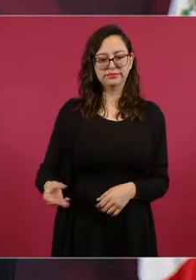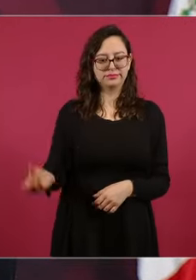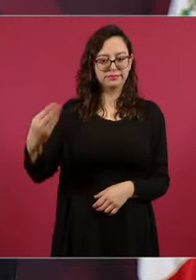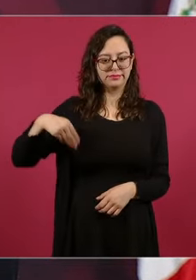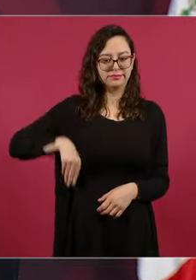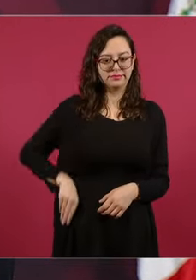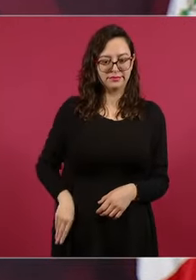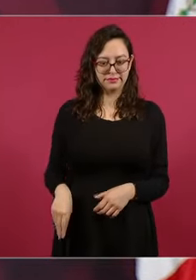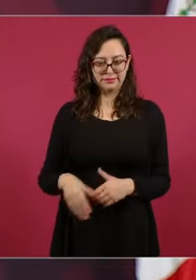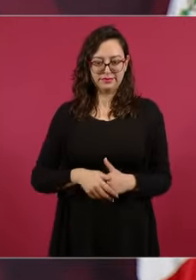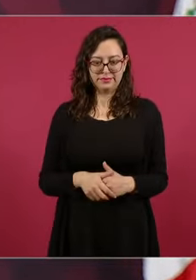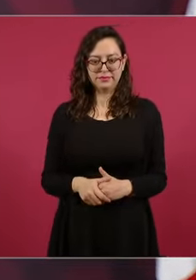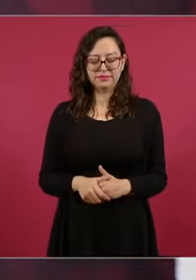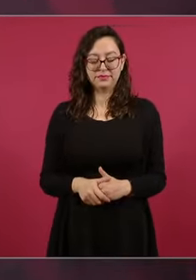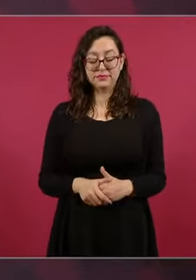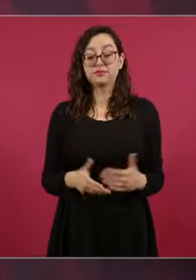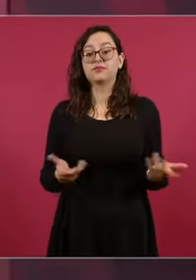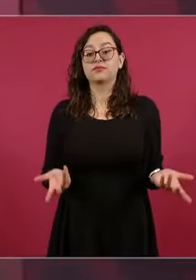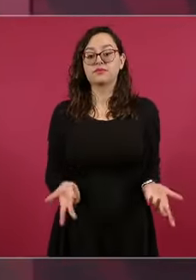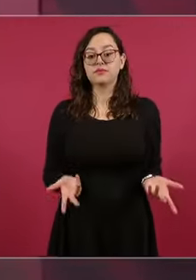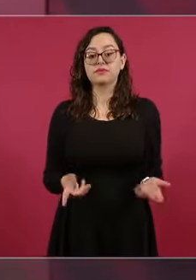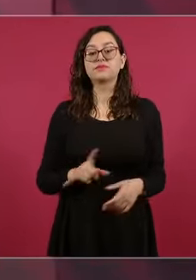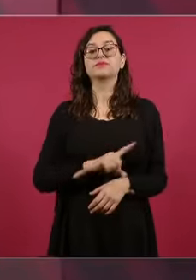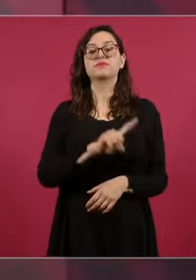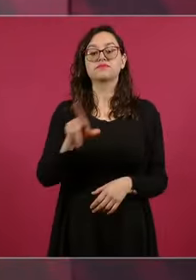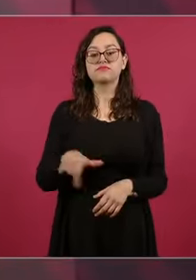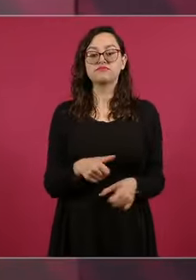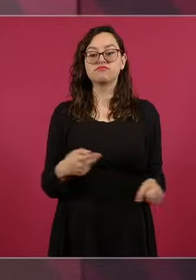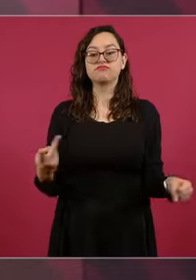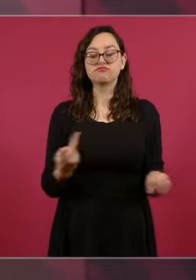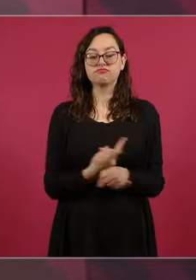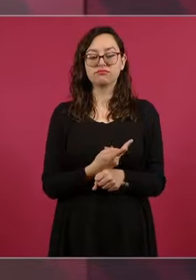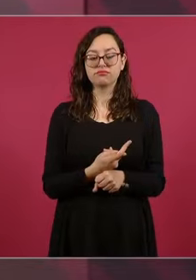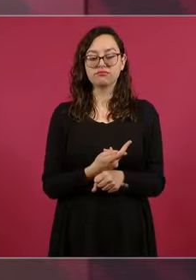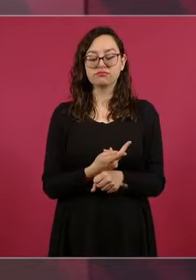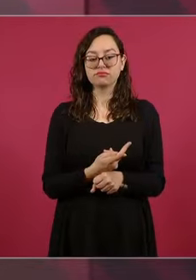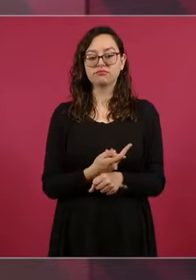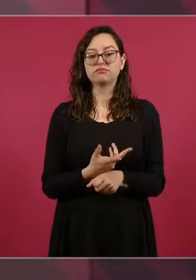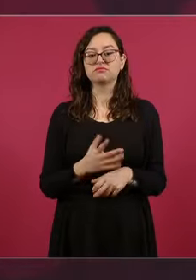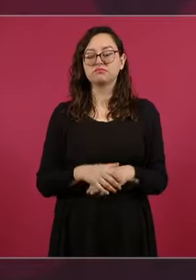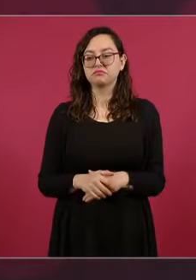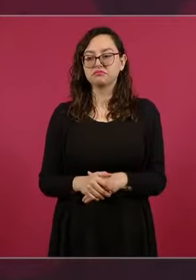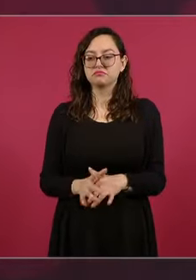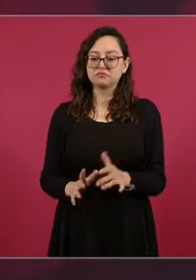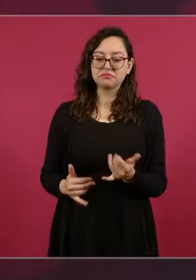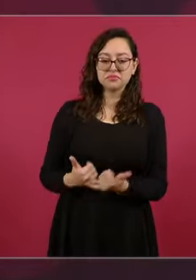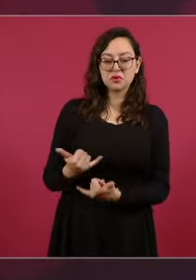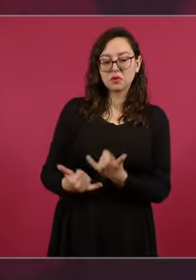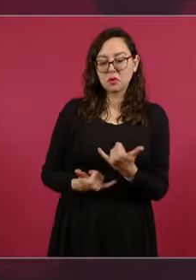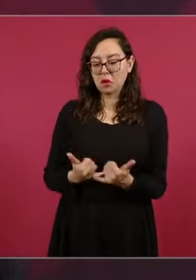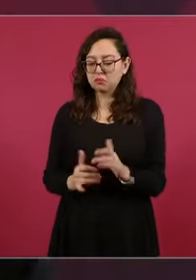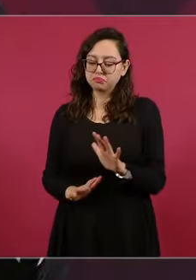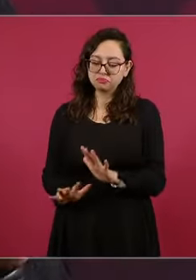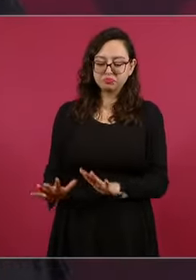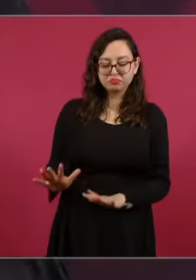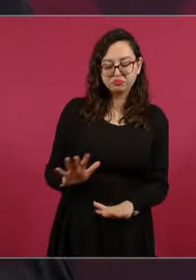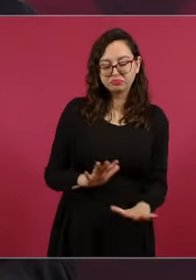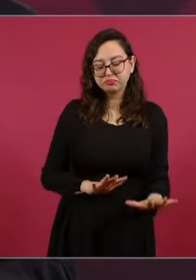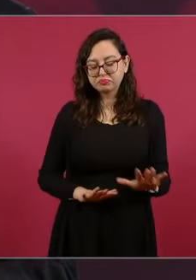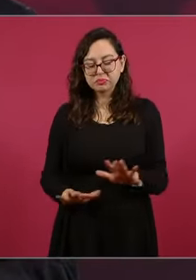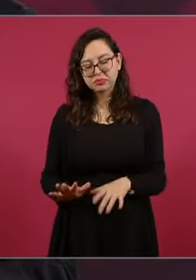Y entonces, después de una partida, le dice, ¿no? Oye, Adolfo,